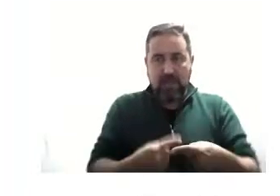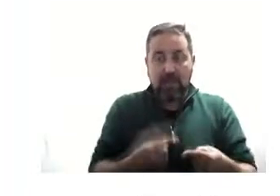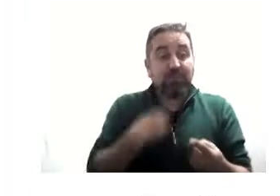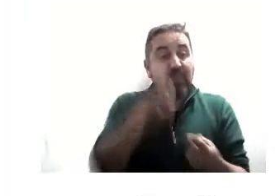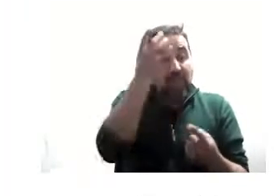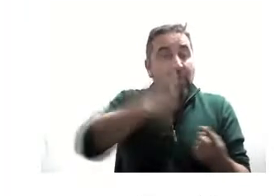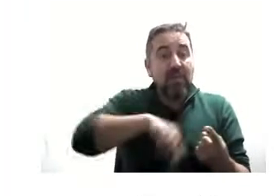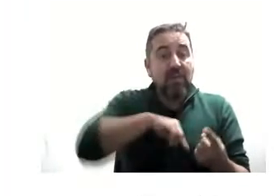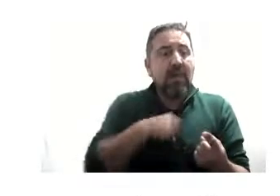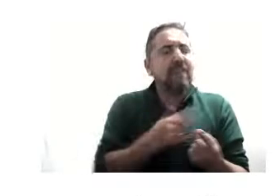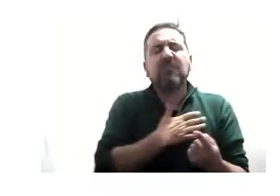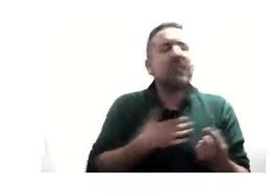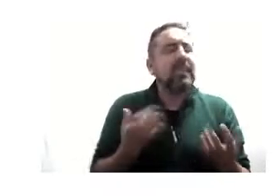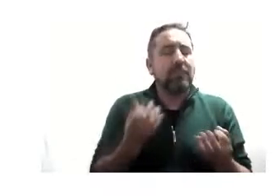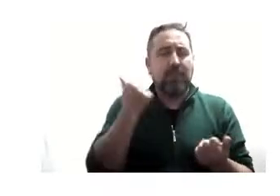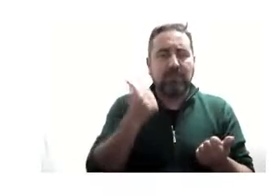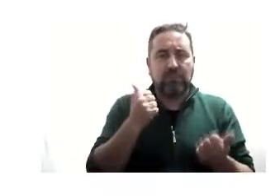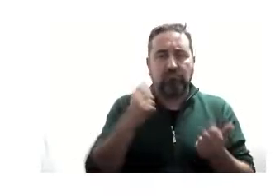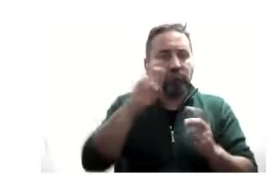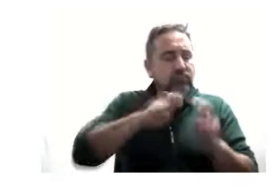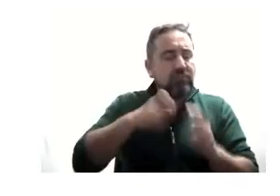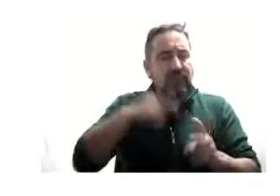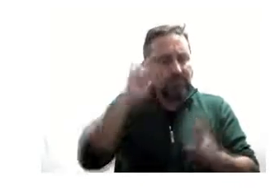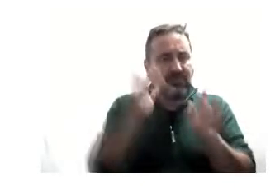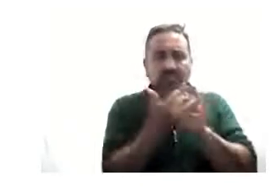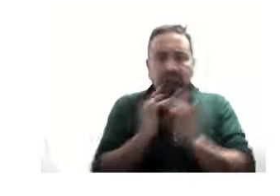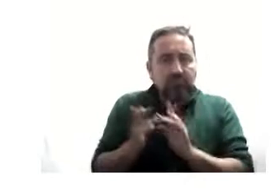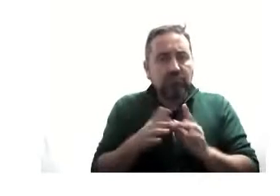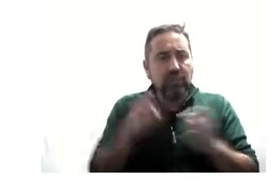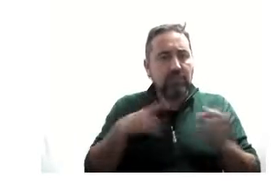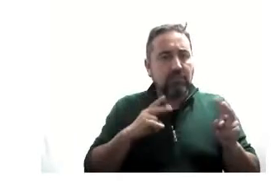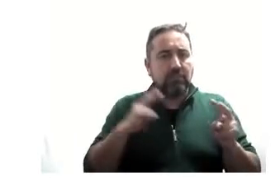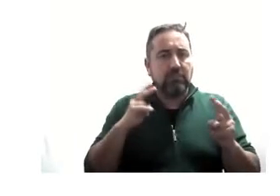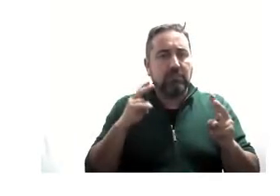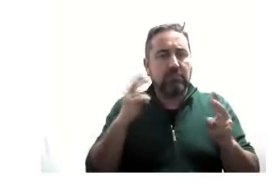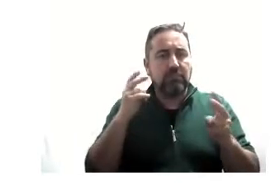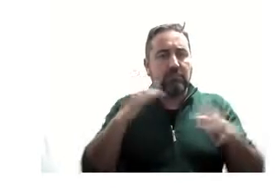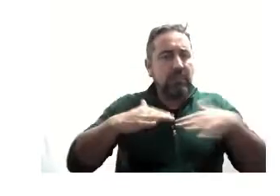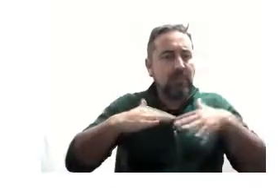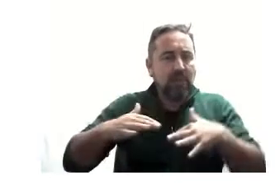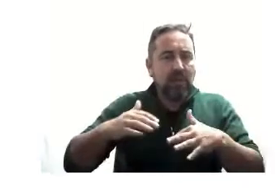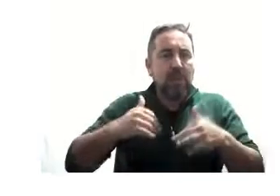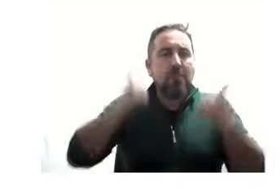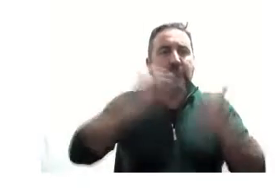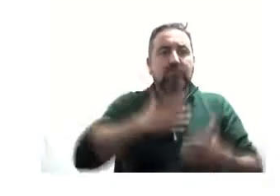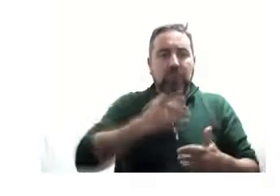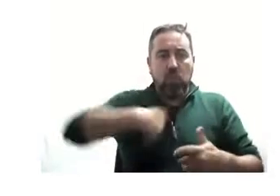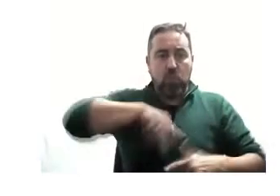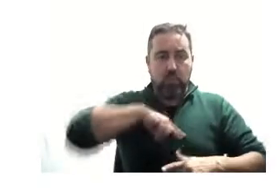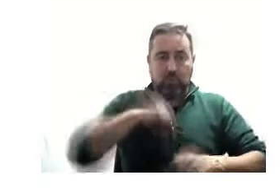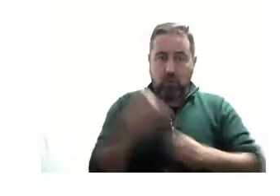tenemos es que sea lo más interactivo posible y que intentemos pues, bueno, acercarnos nuestro trabajo